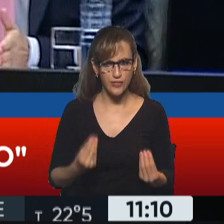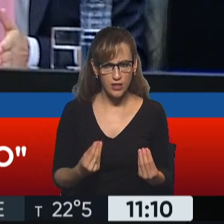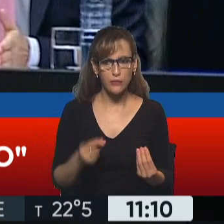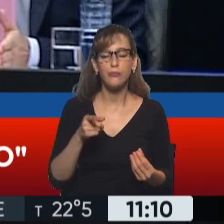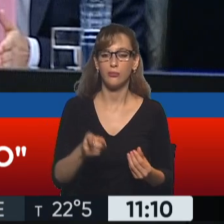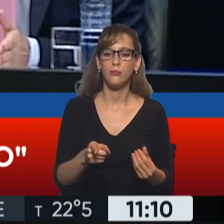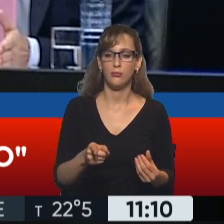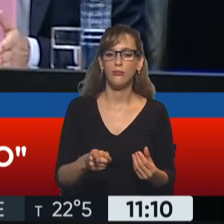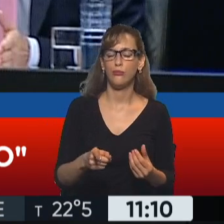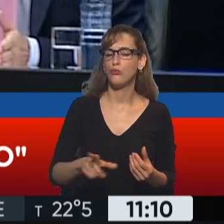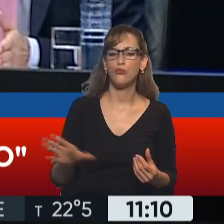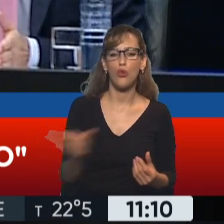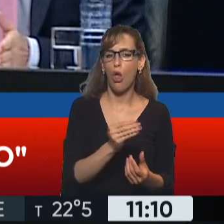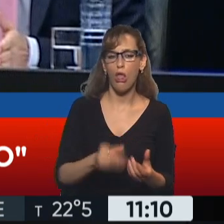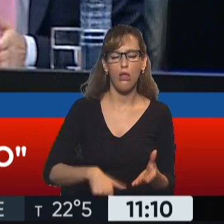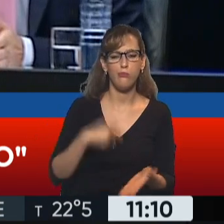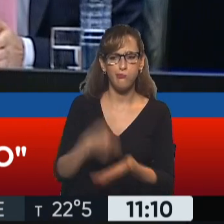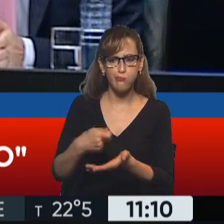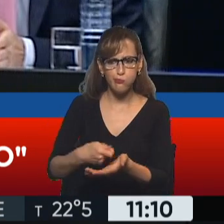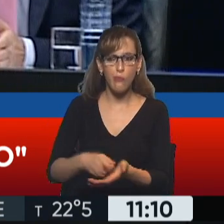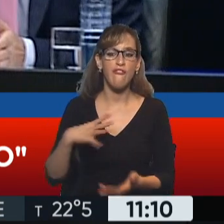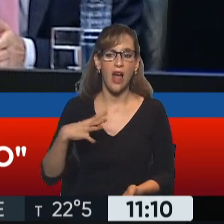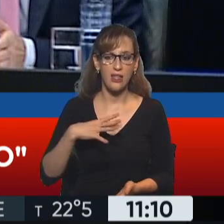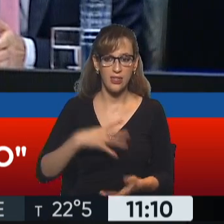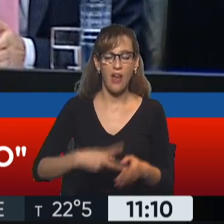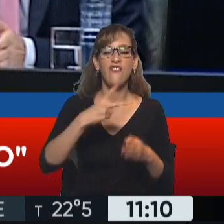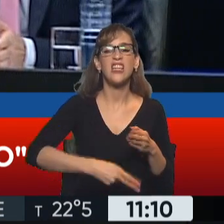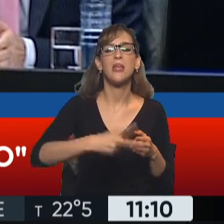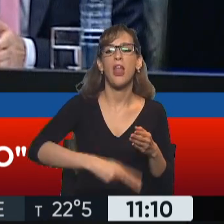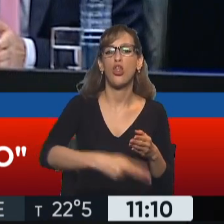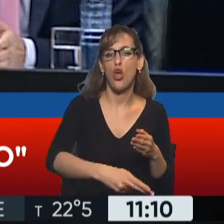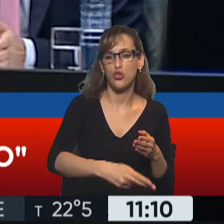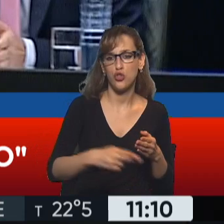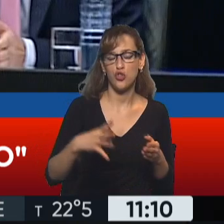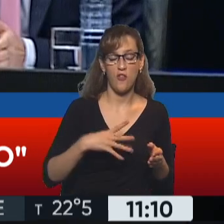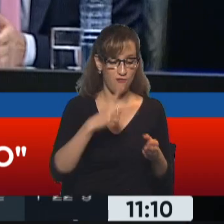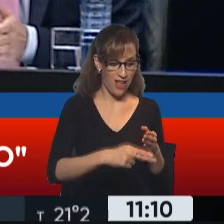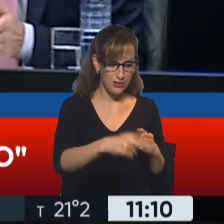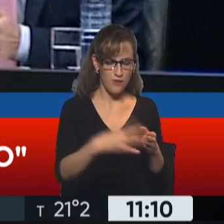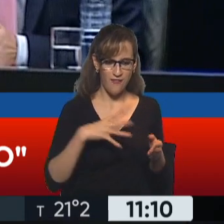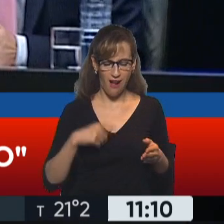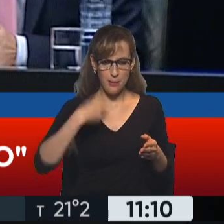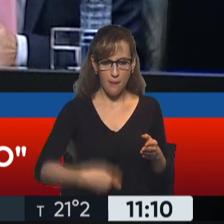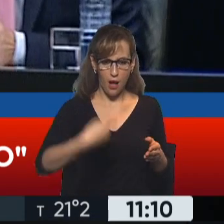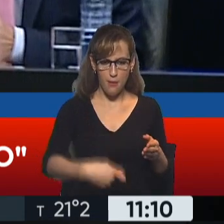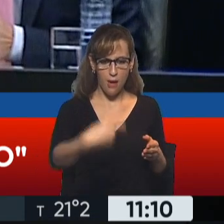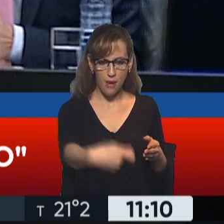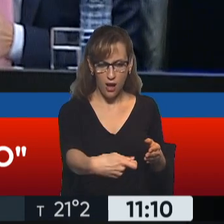todos los desembolsos que faltan, para todos los vencimientos, perdón, que faltan del programa stand-by,